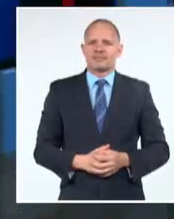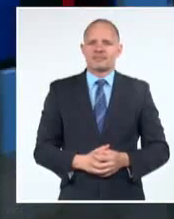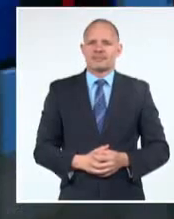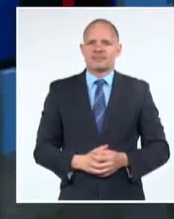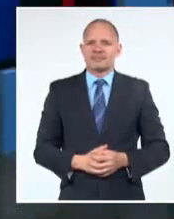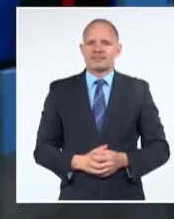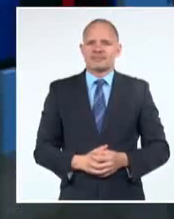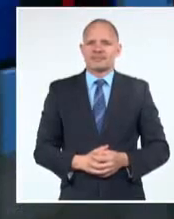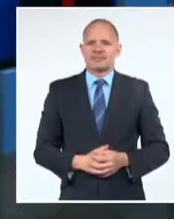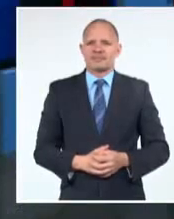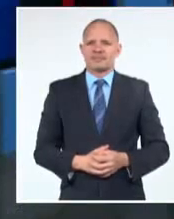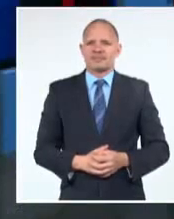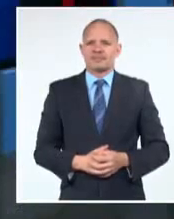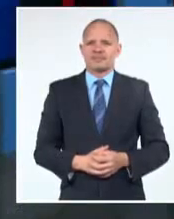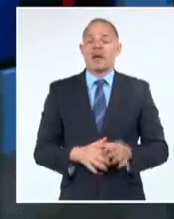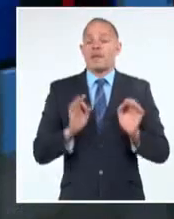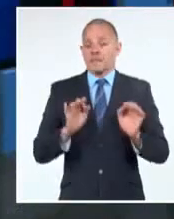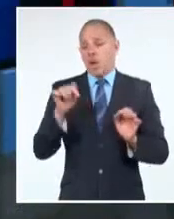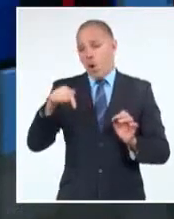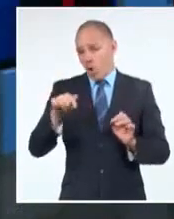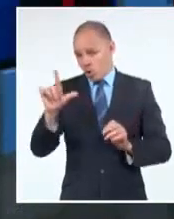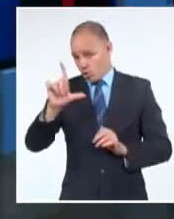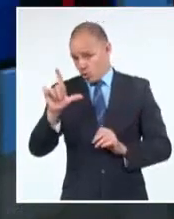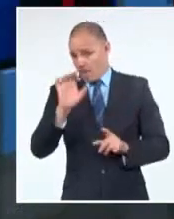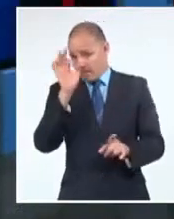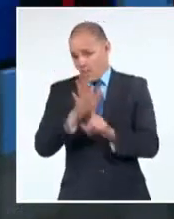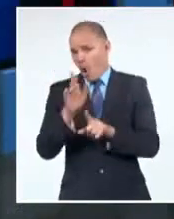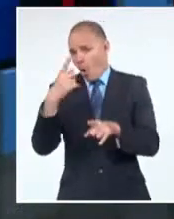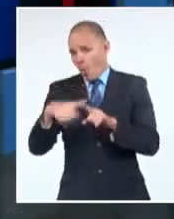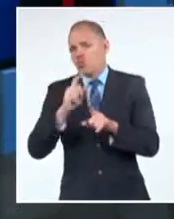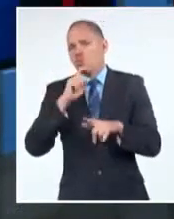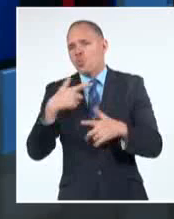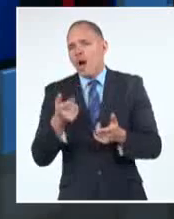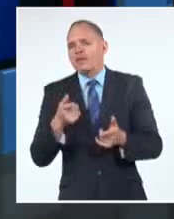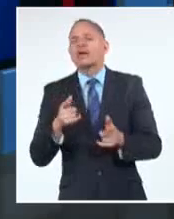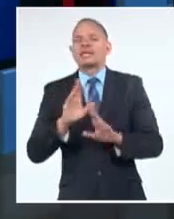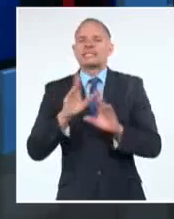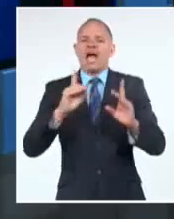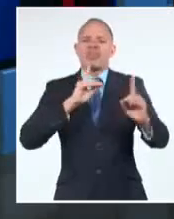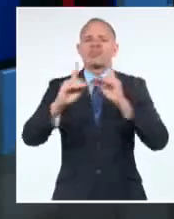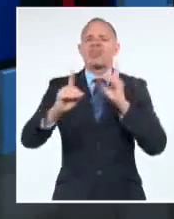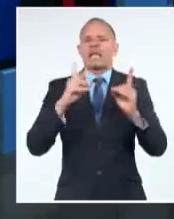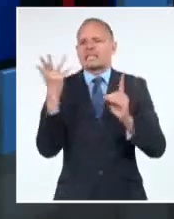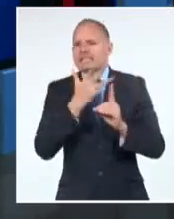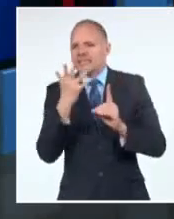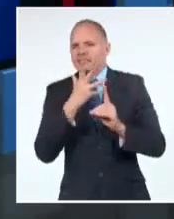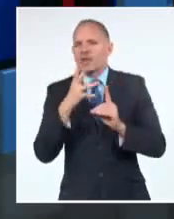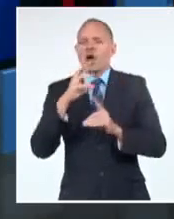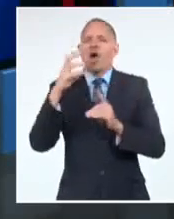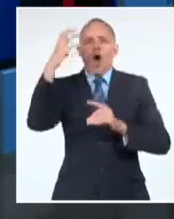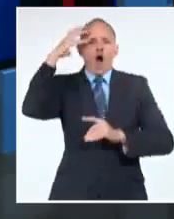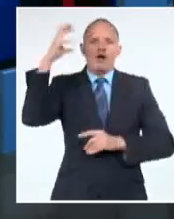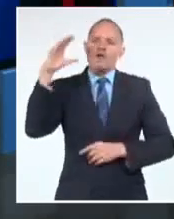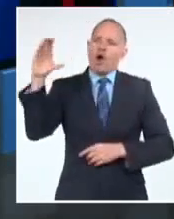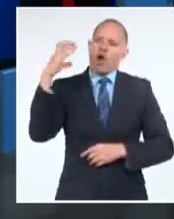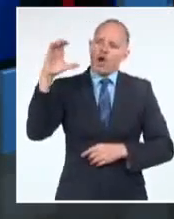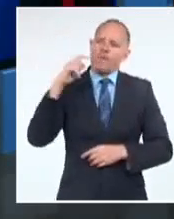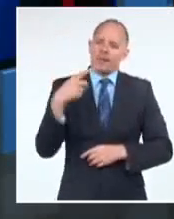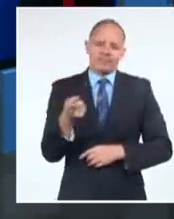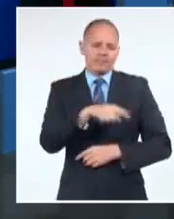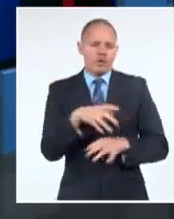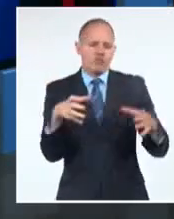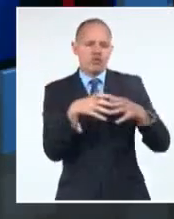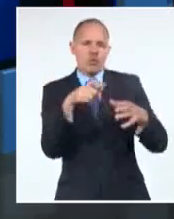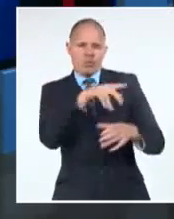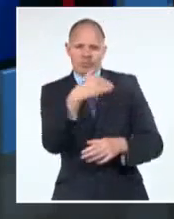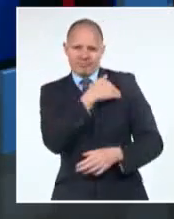tal como se había previsto, inició este lunes en Ciudad de México el segundo ciclo de diálogos entre el gobierno de Colombia y una representación del Ejército de Liberación Nacional para